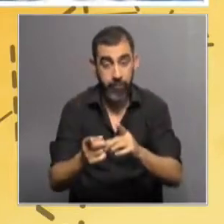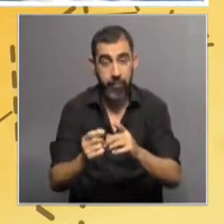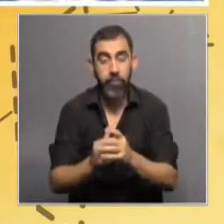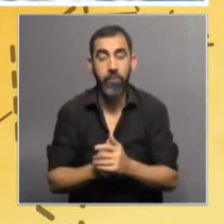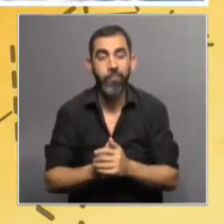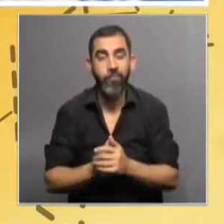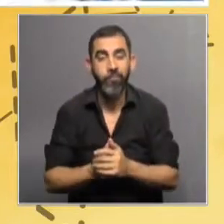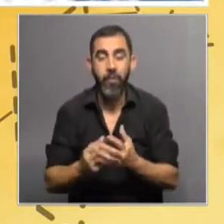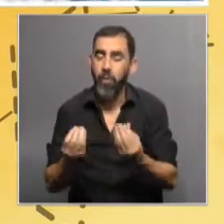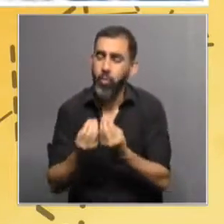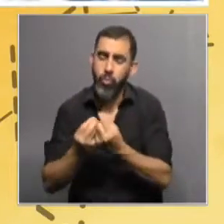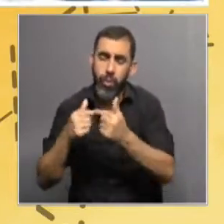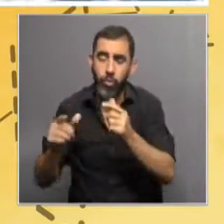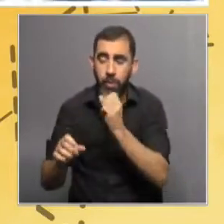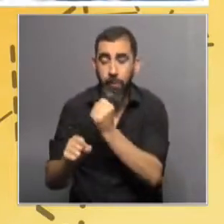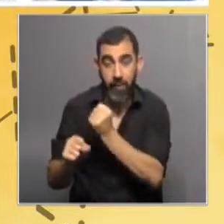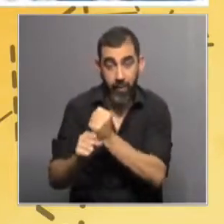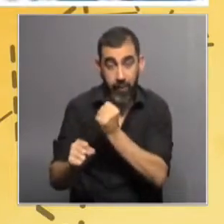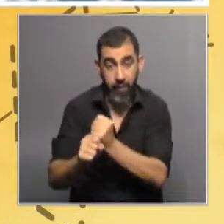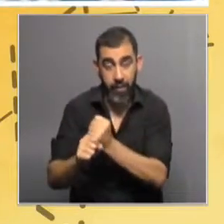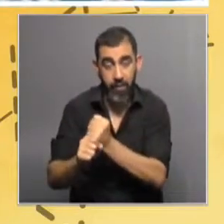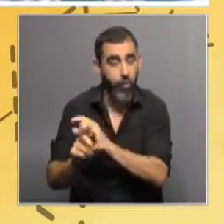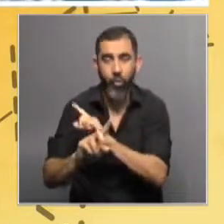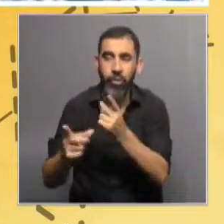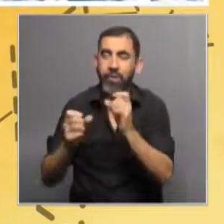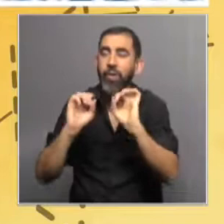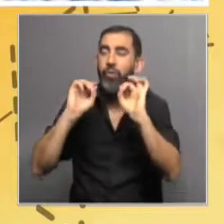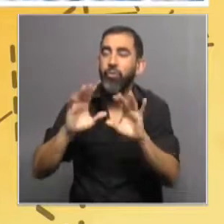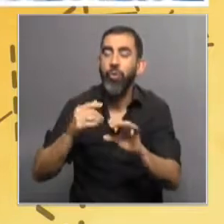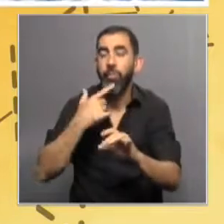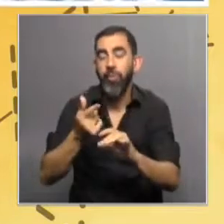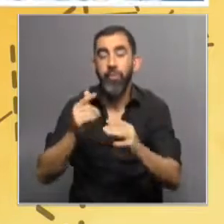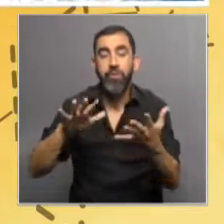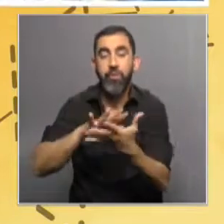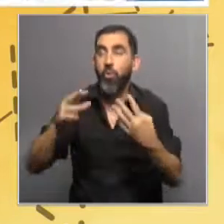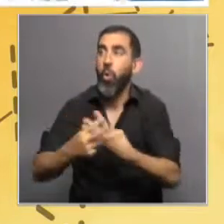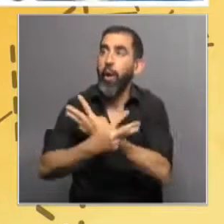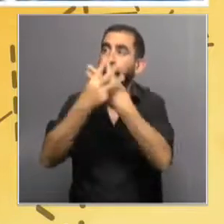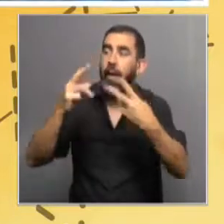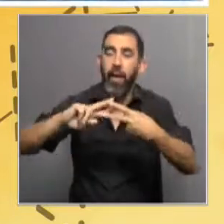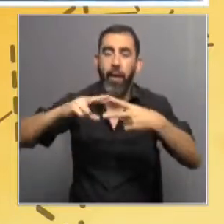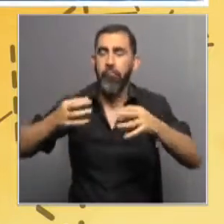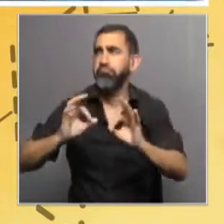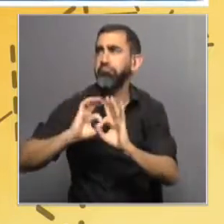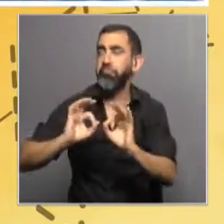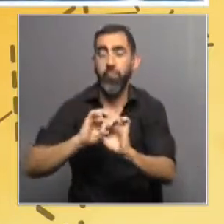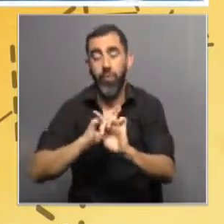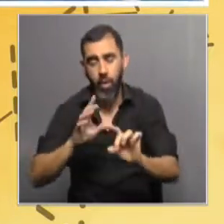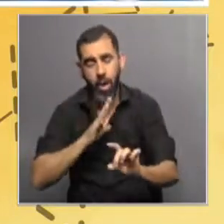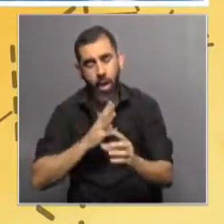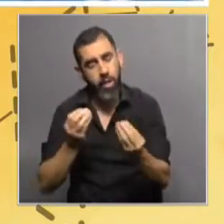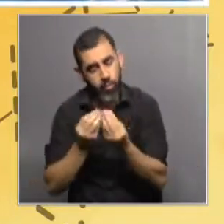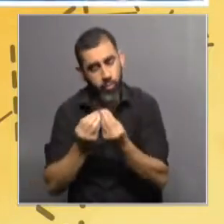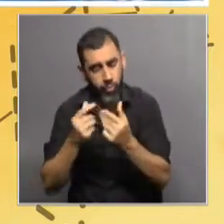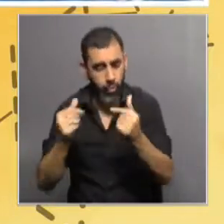aterrizando, hay muchas cosas para trabajar que no necesariamente son de ese panorama genómico tan sofisticado que tenemos mucho